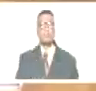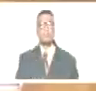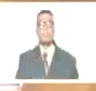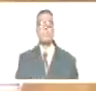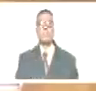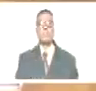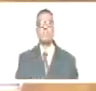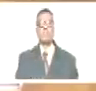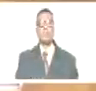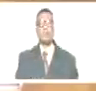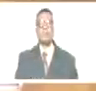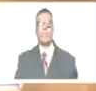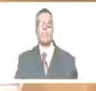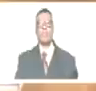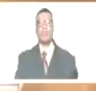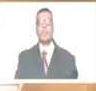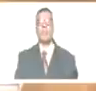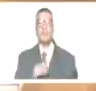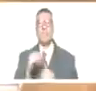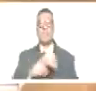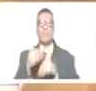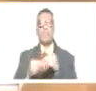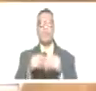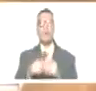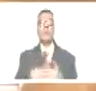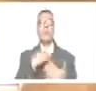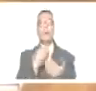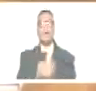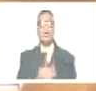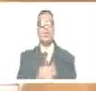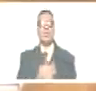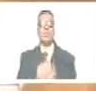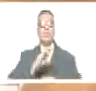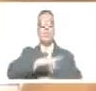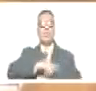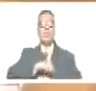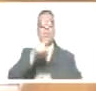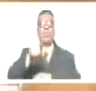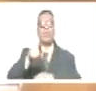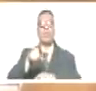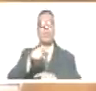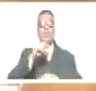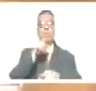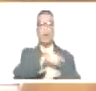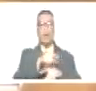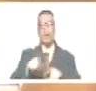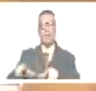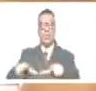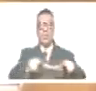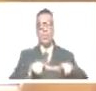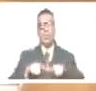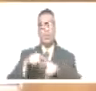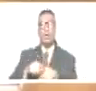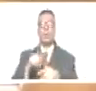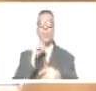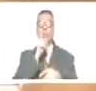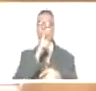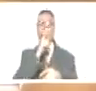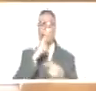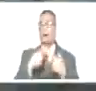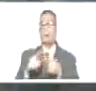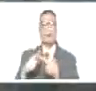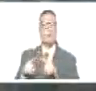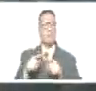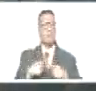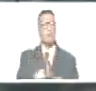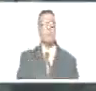que vamos a llegar hasta los corruptos, estén donde estén, que se llamen como se llamen.